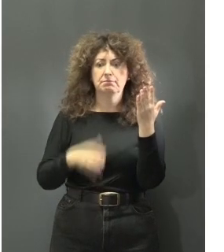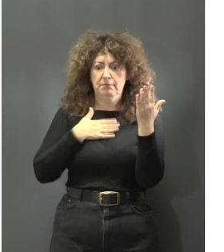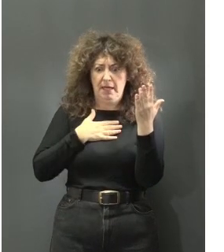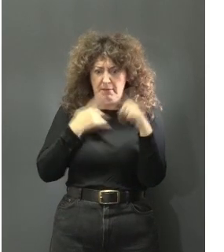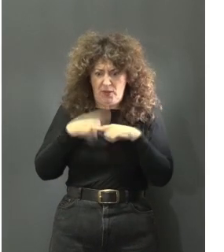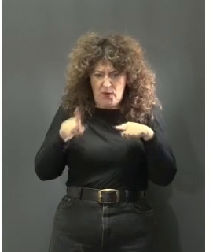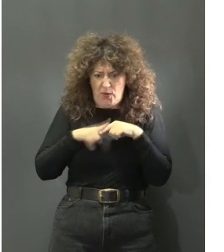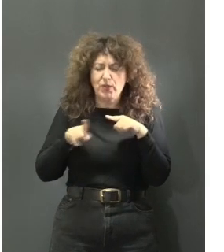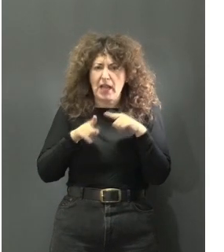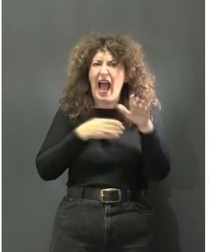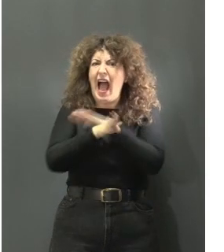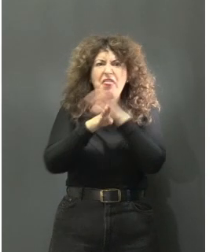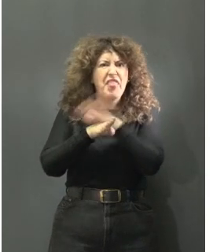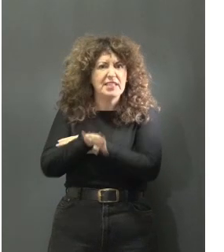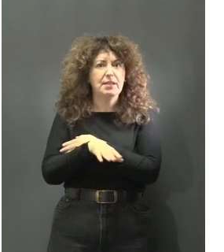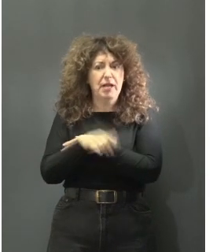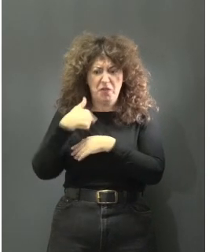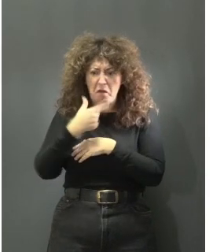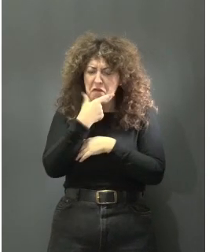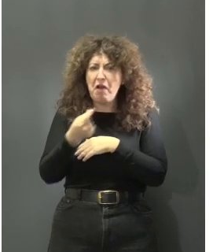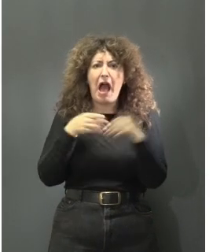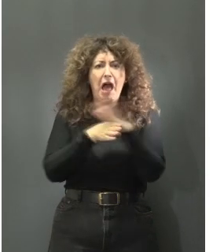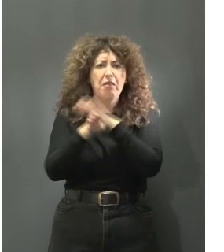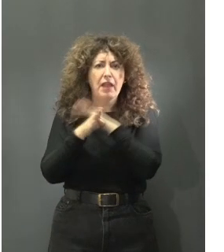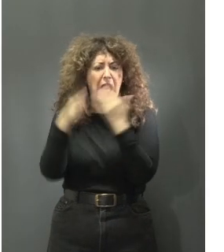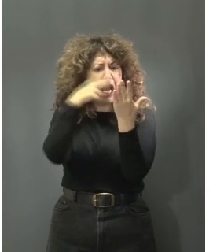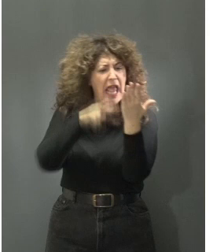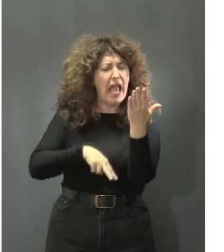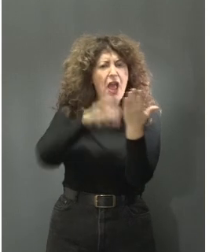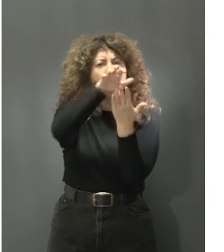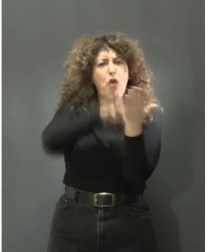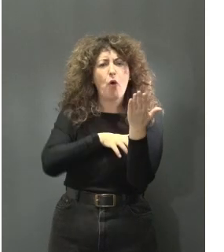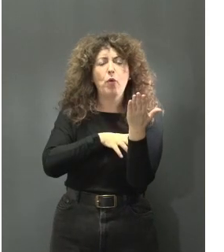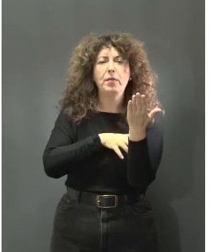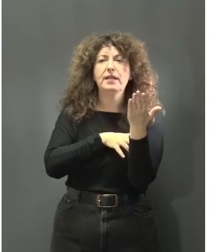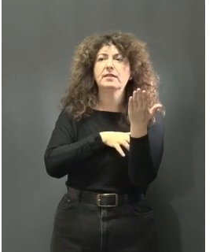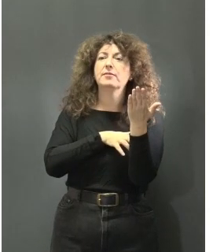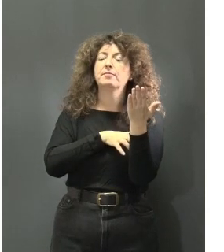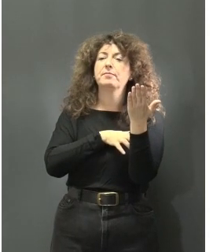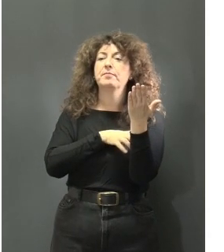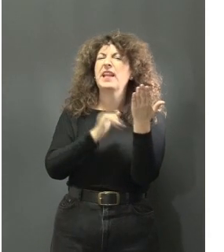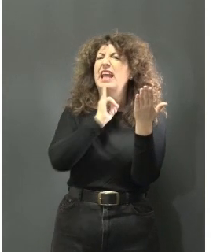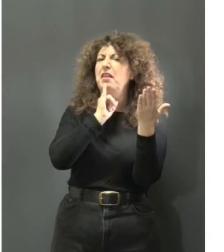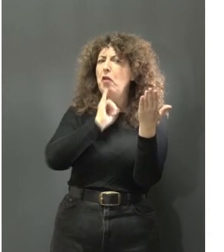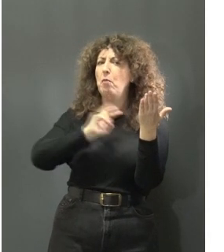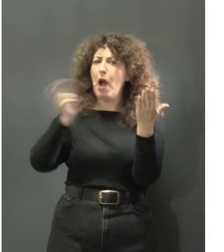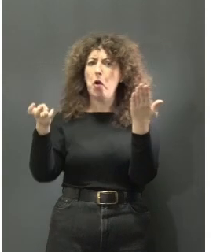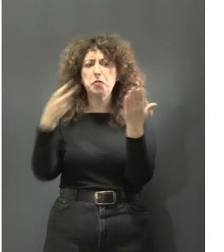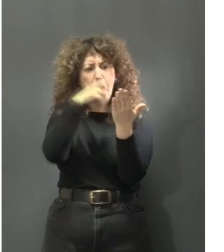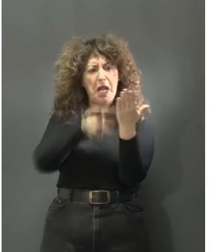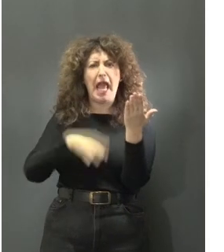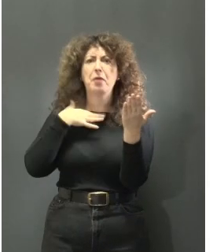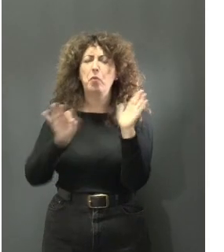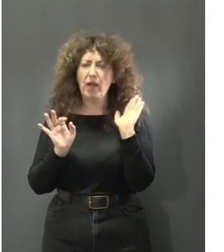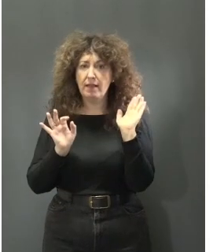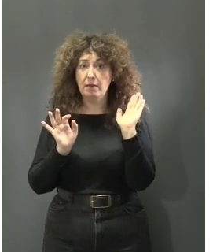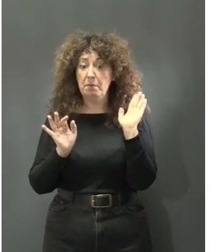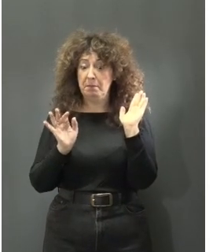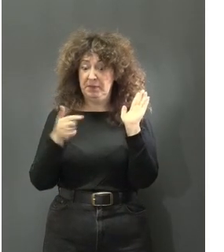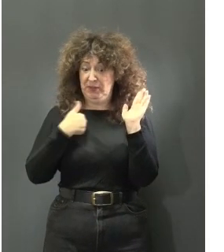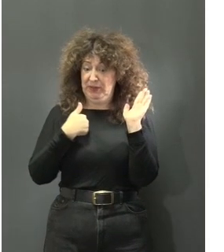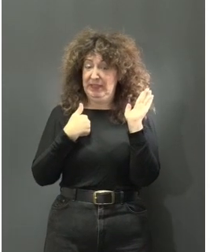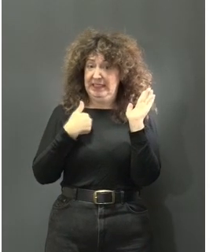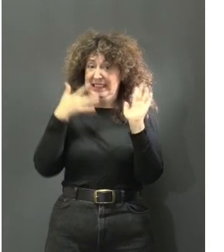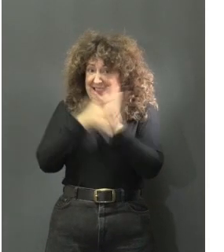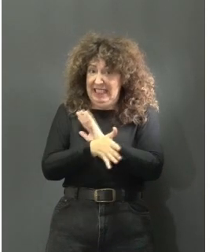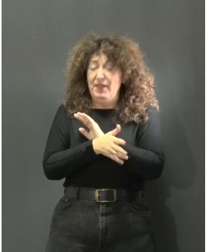es accesibilidad cognitiva, el que yo tenga esa facilidad, ¿no? Para leer un documento que está en otro idioma que no conozco. Entonces ya lo vemos a